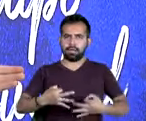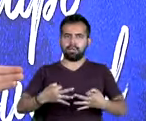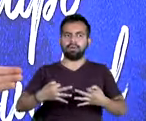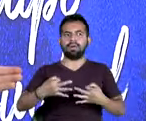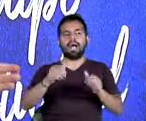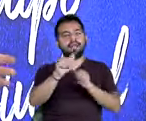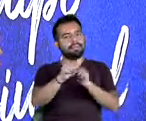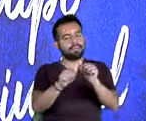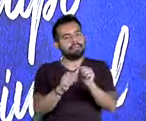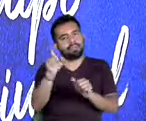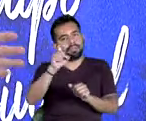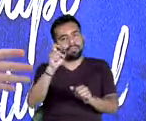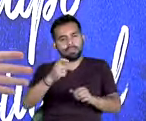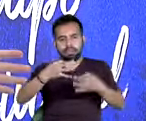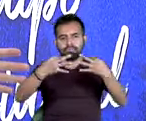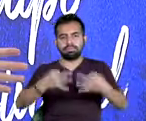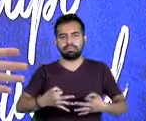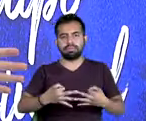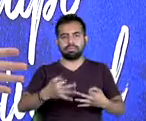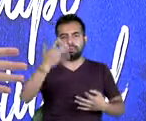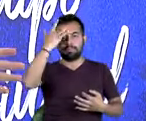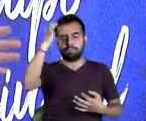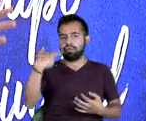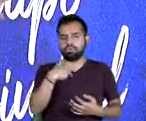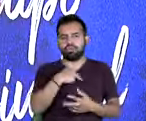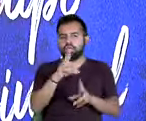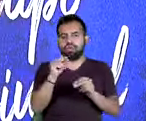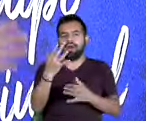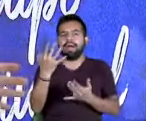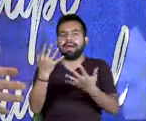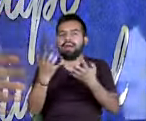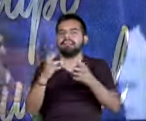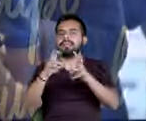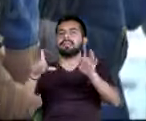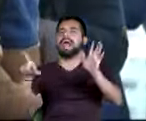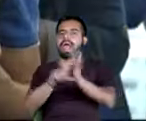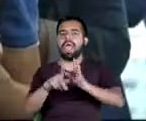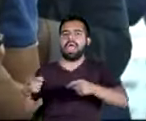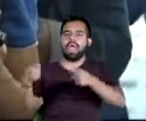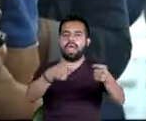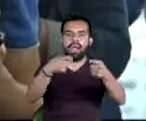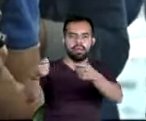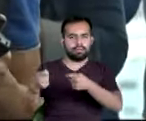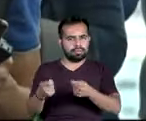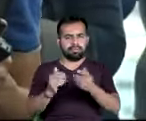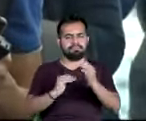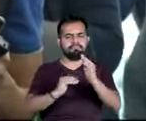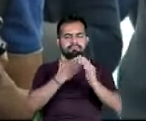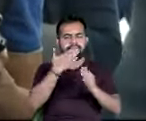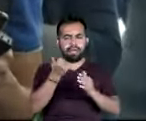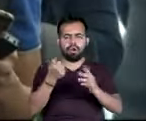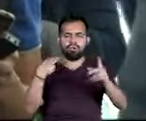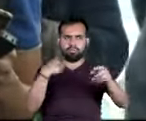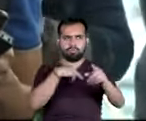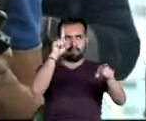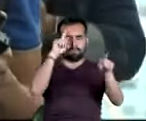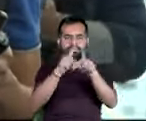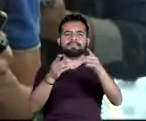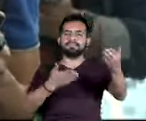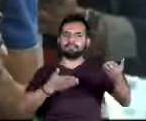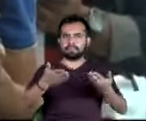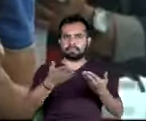a otras decisiones. Nadie quiere llegar a ese punto, queremos que funcione y funcione bien el Metro de Quito, así que eso le daré